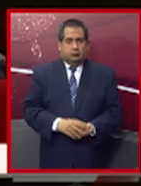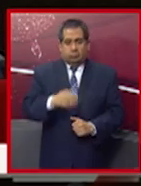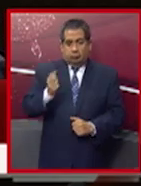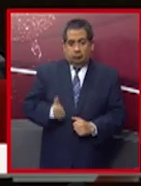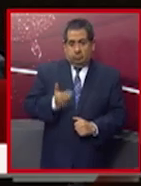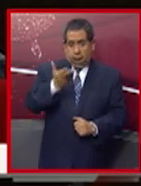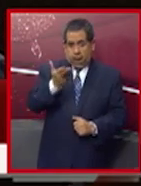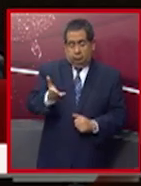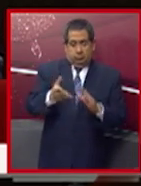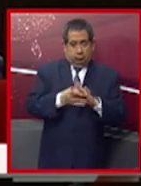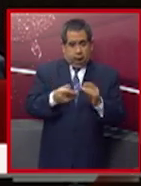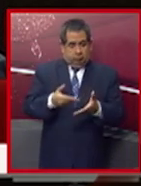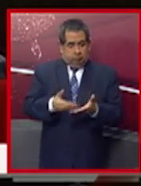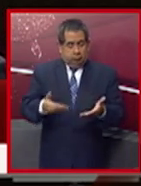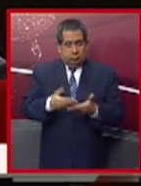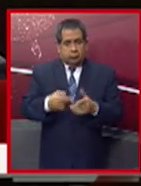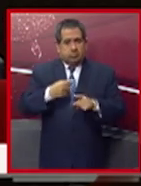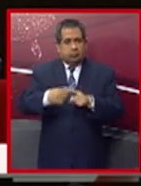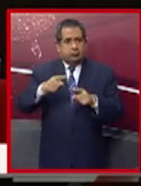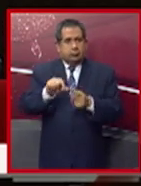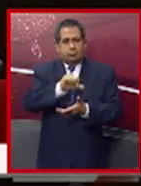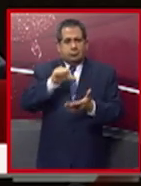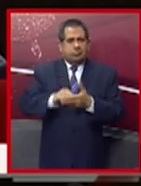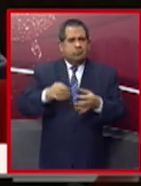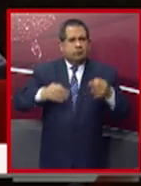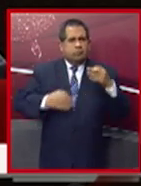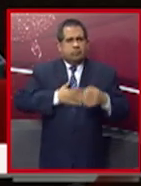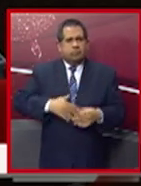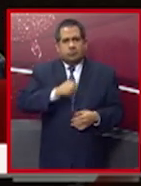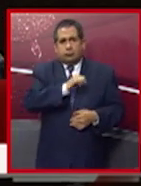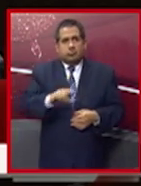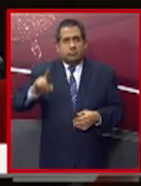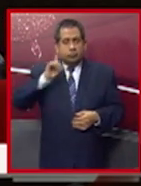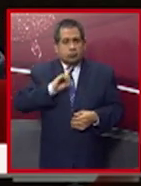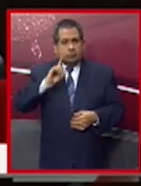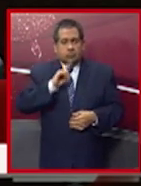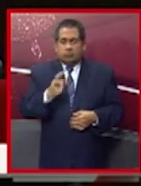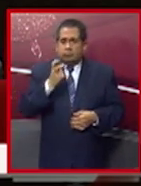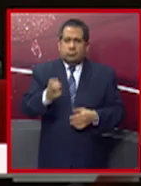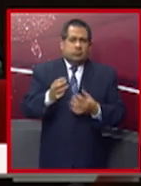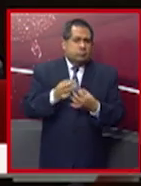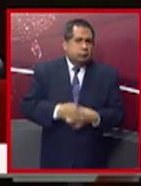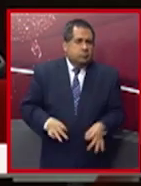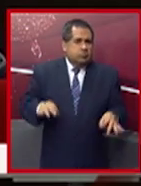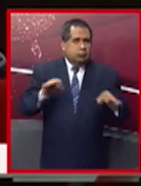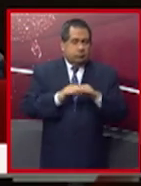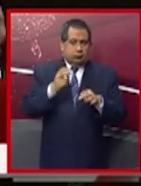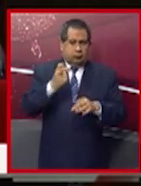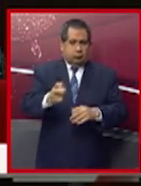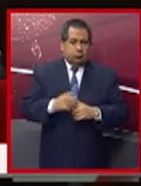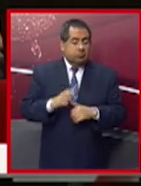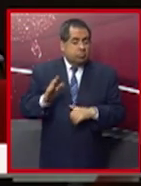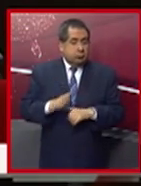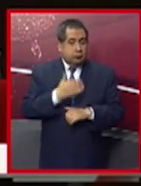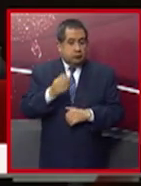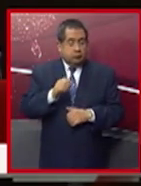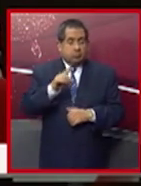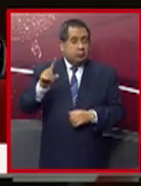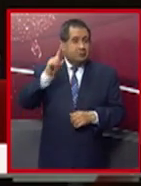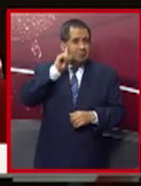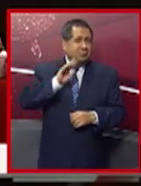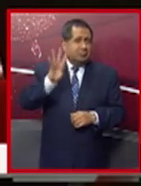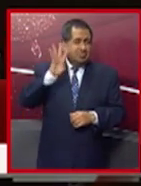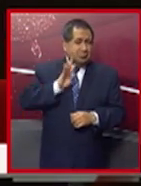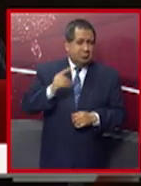pedimos que hoy los centros de justicia para las mujeres sean el detonante también de eso, porque el feminicidio